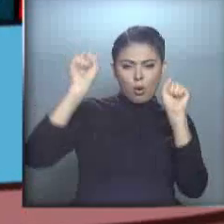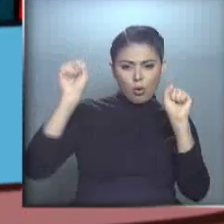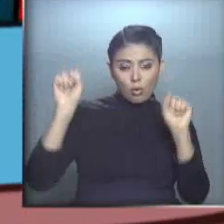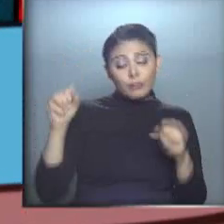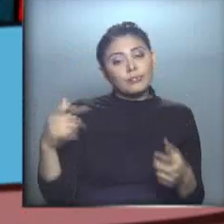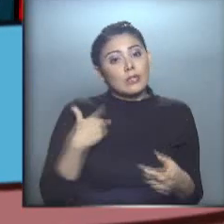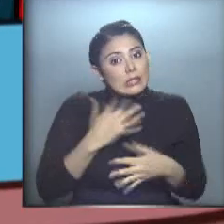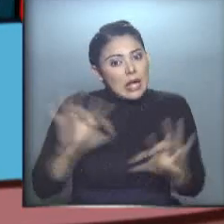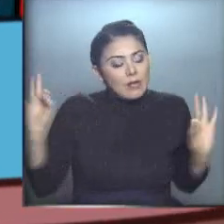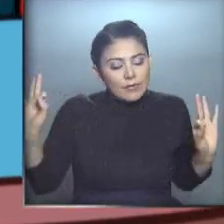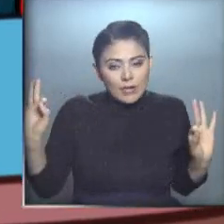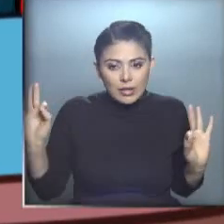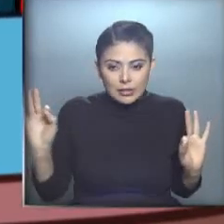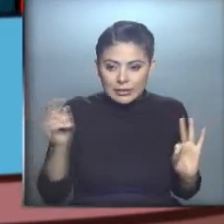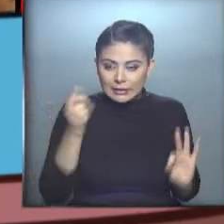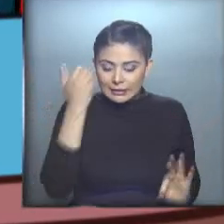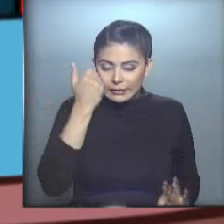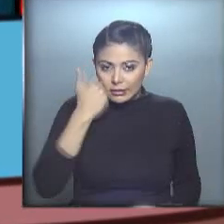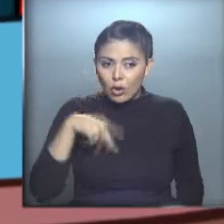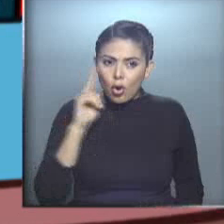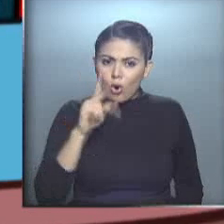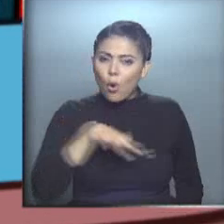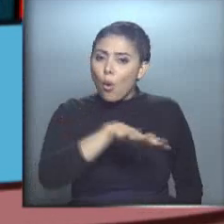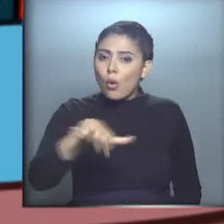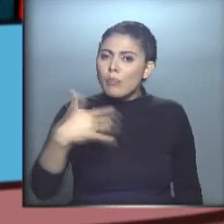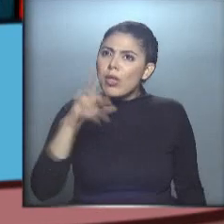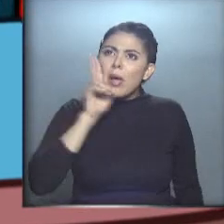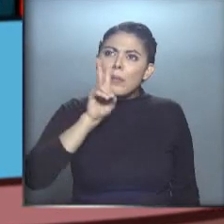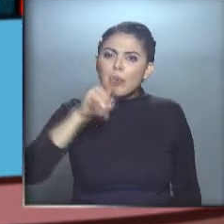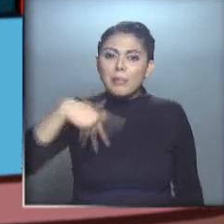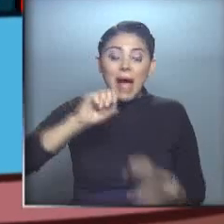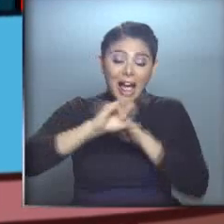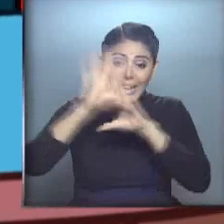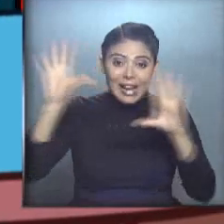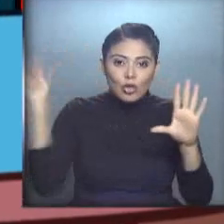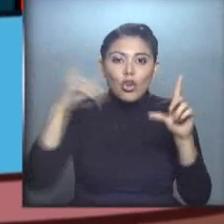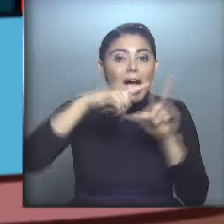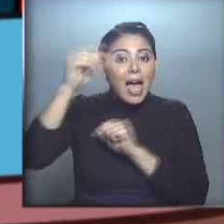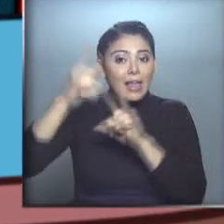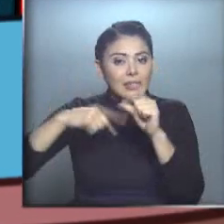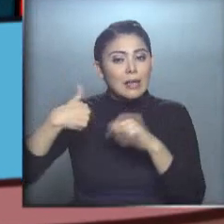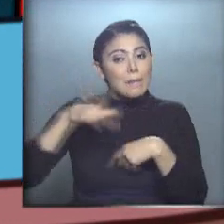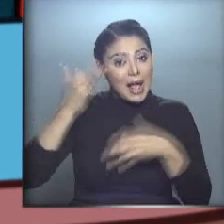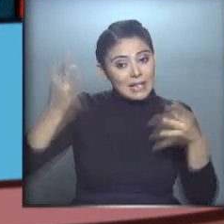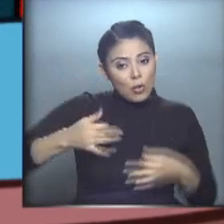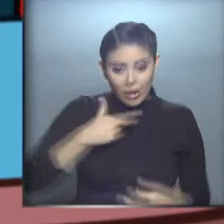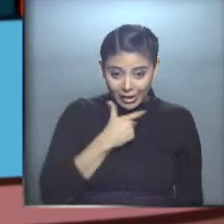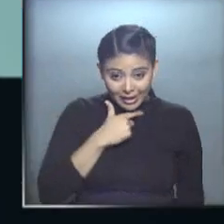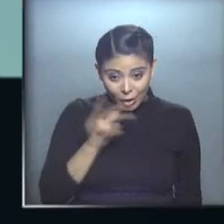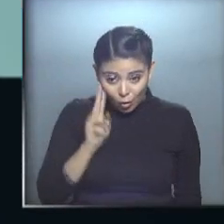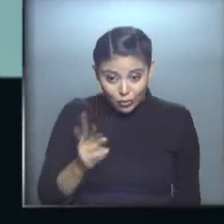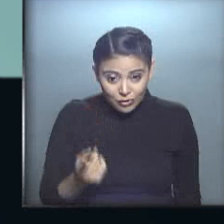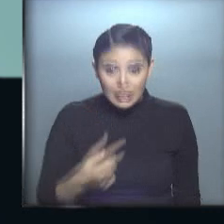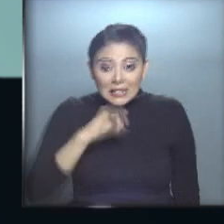¡Nos salvamos por poco! Conozco un lugar desde donde pueden verse mucho mejor las estrellas y es más seguro. ¿Te gustaría